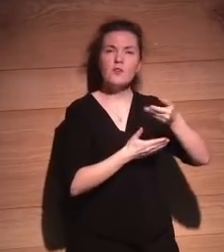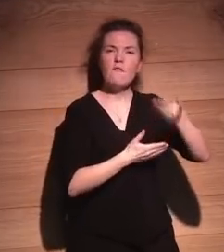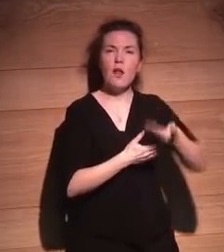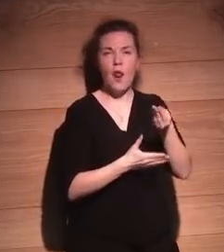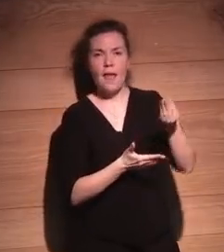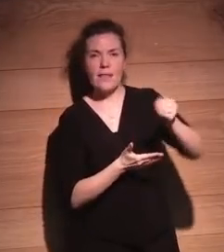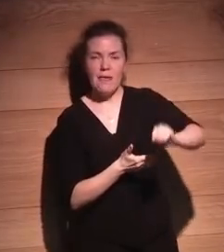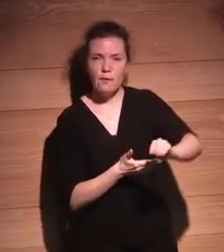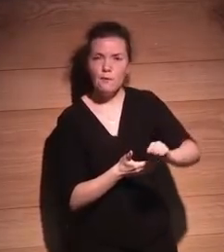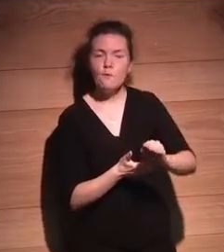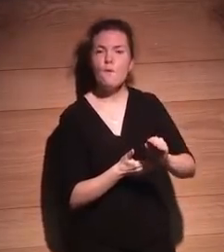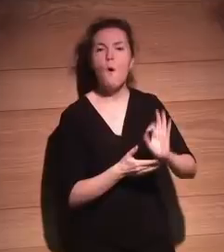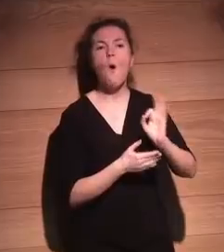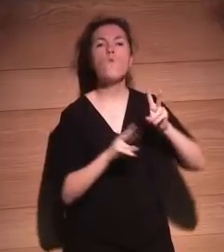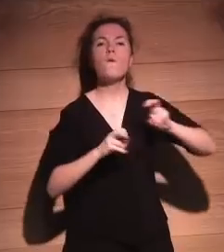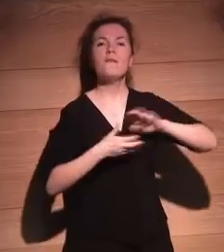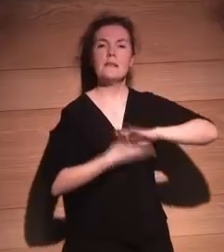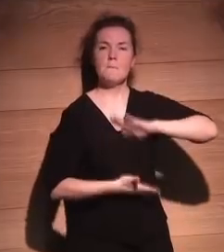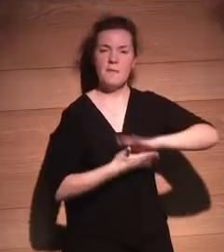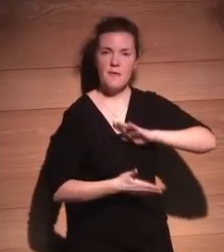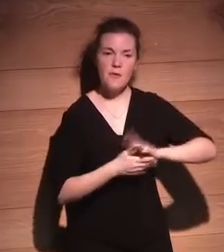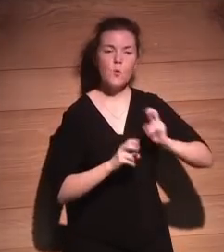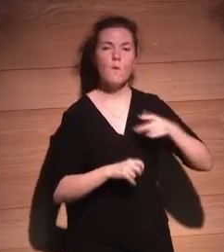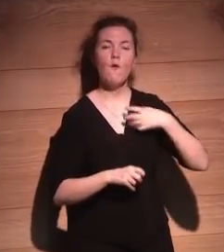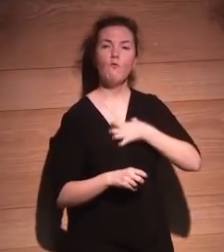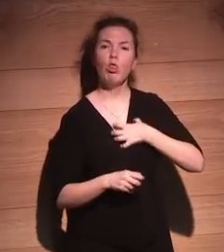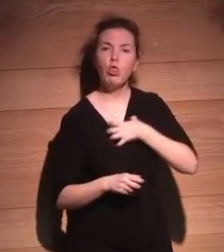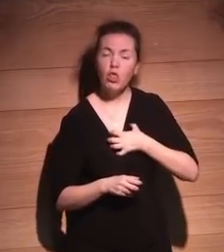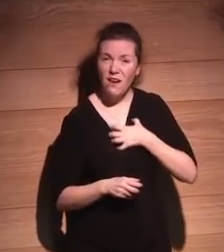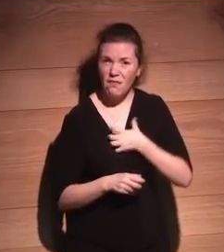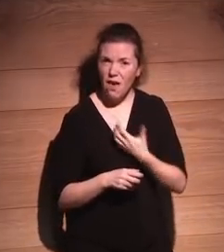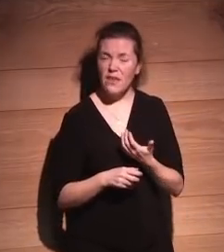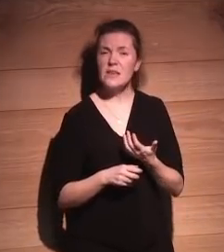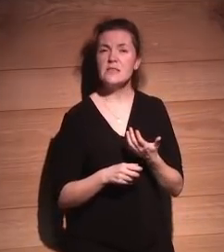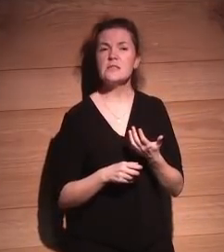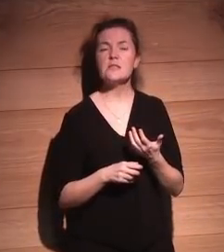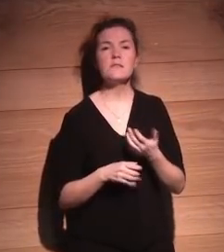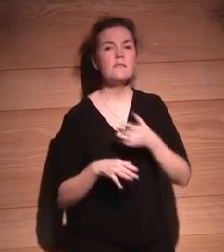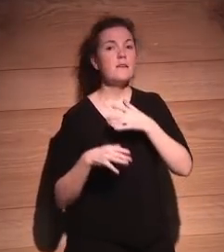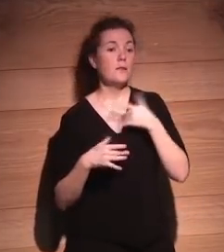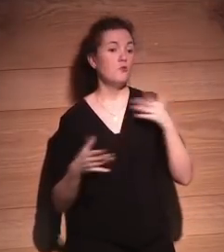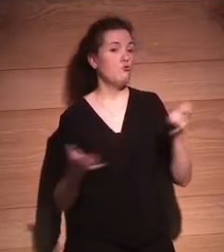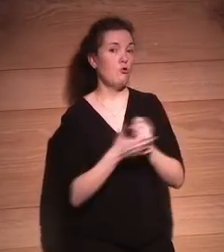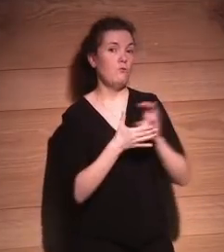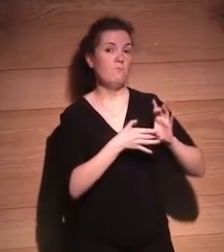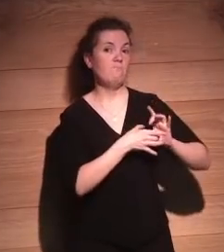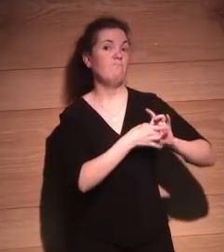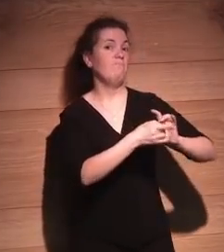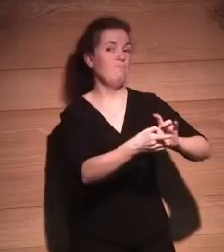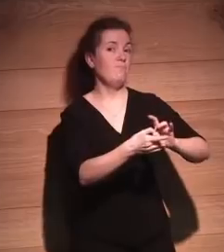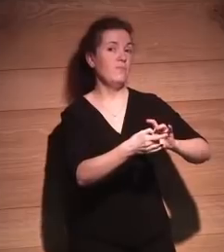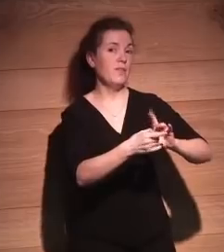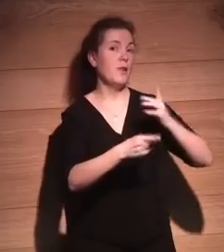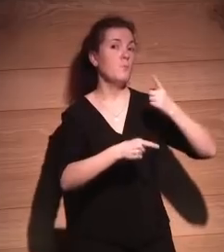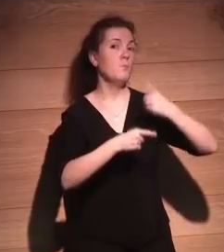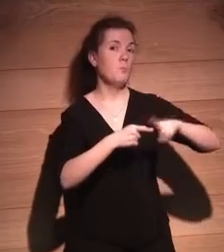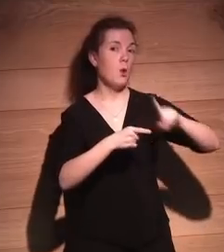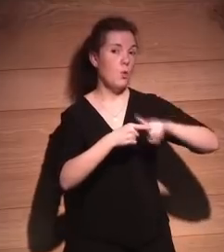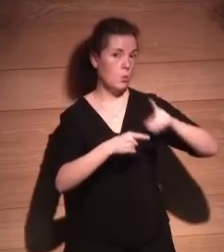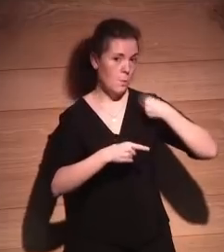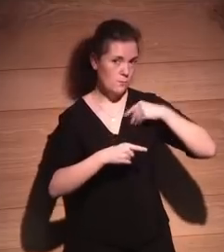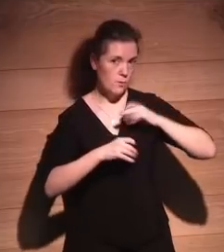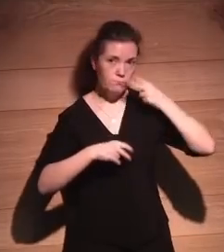añadido, de nuevas capacidades, de nuevas funcionalidades que están absolutamente relacionadas y que forman parte del producto en